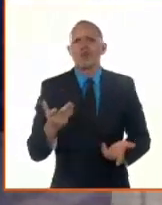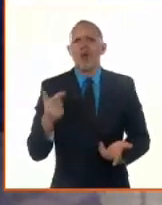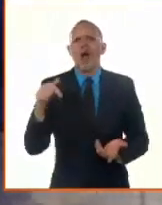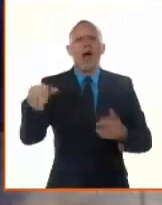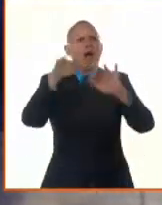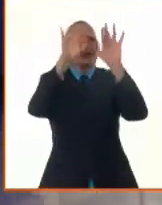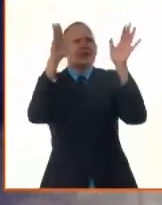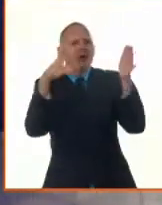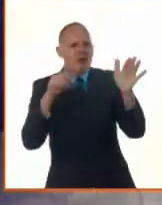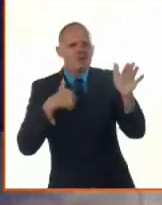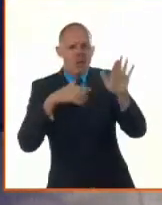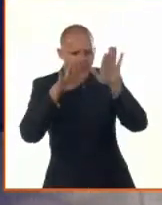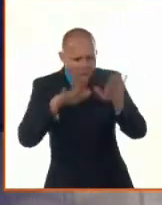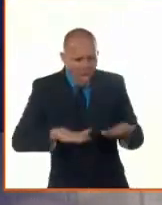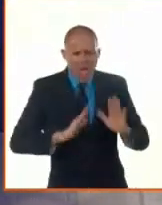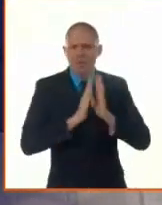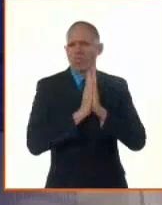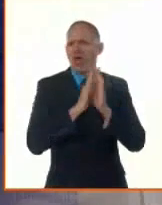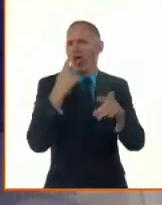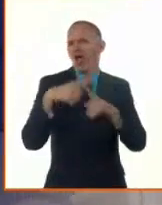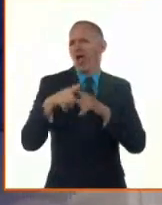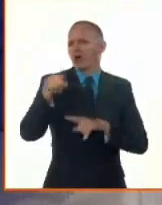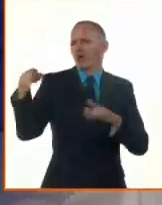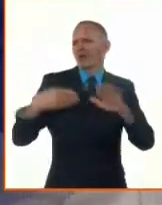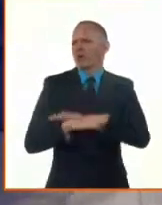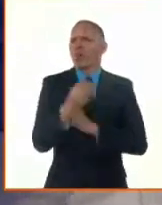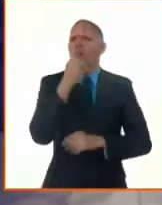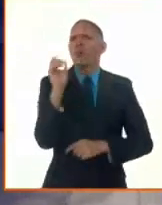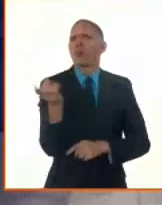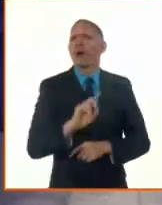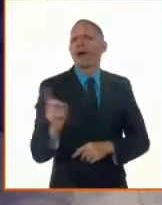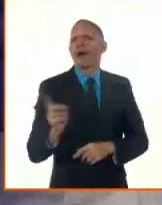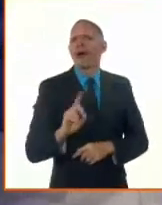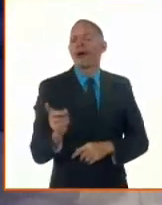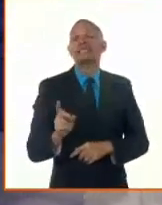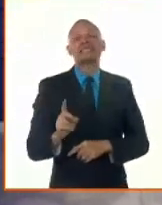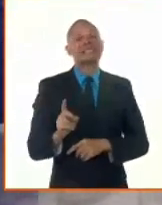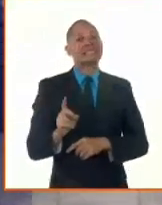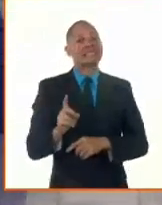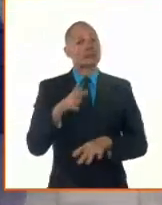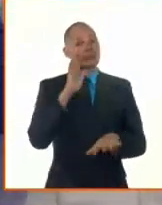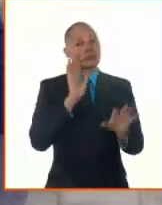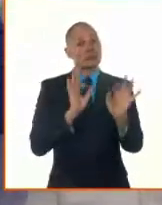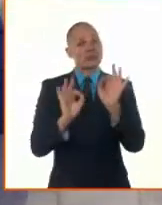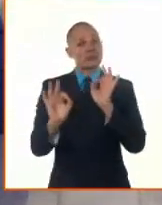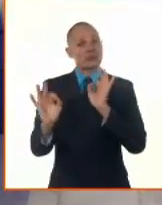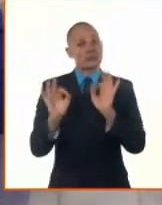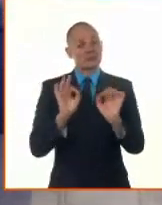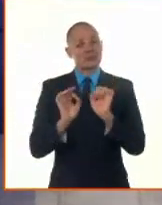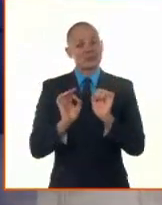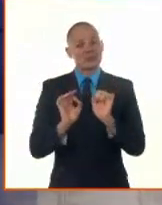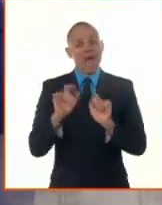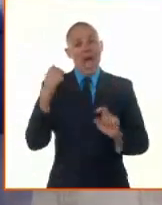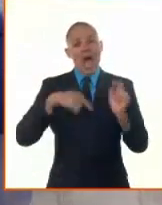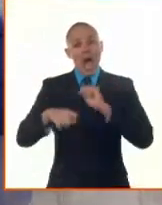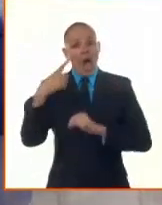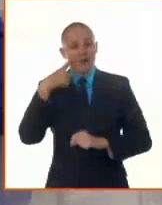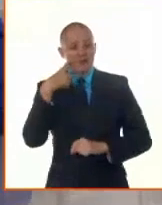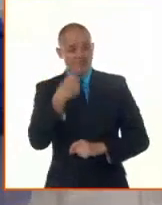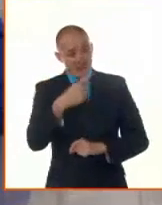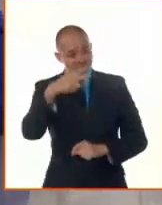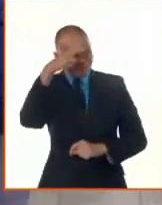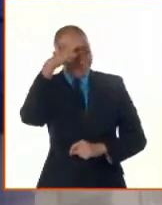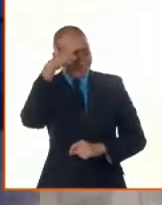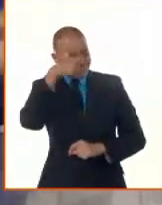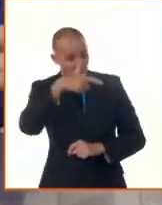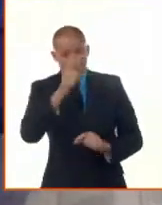Arabia Saudita es el que guarda vamos a decir así los dos lugares más preciados de los